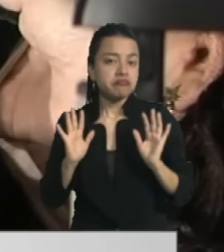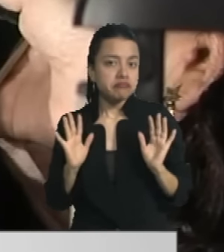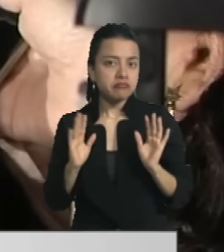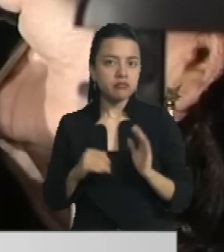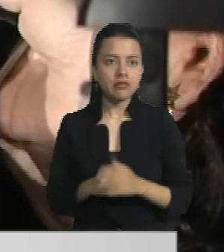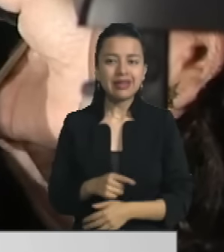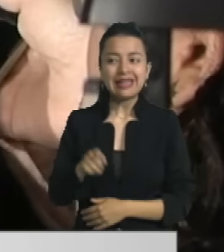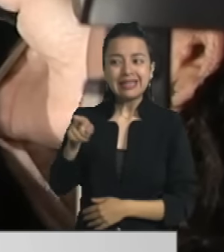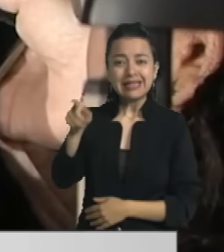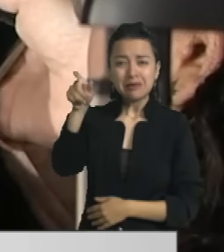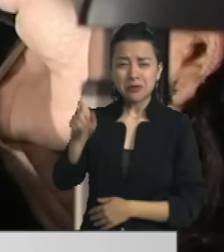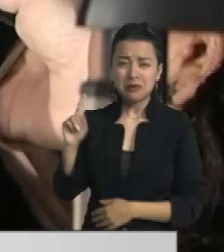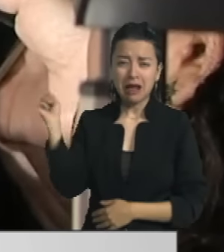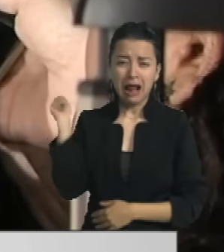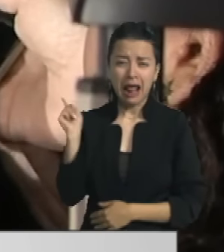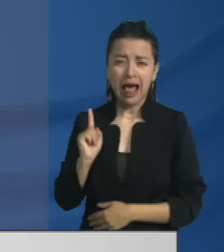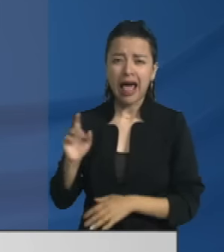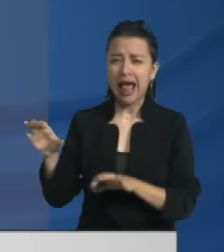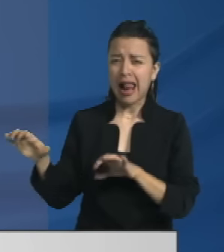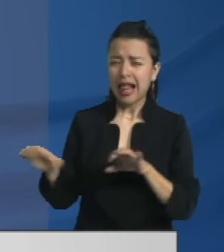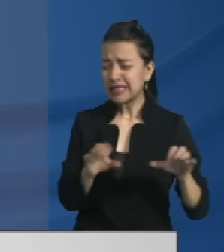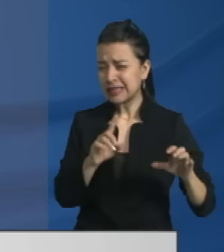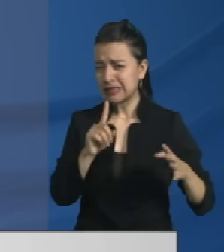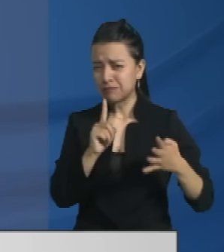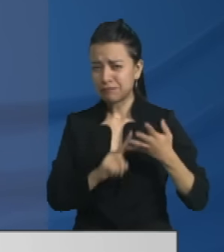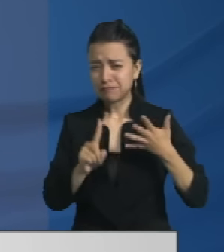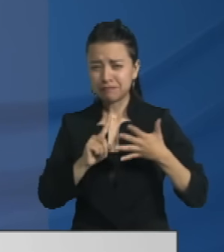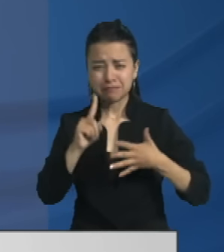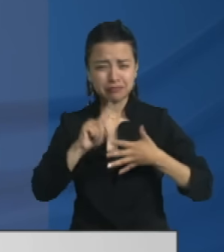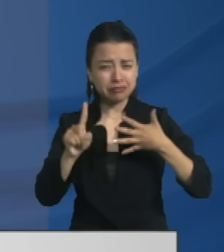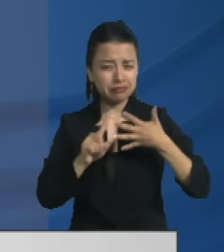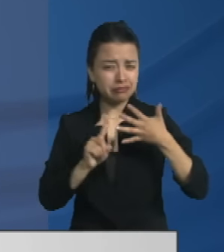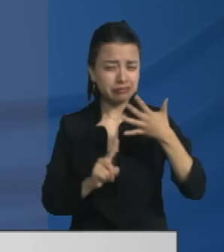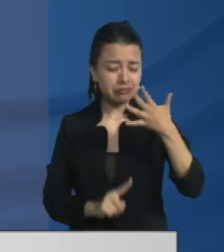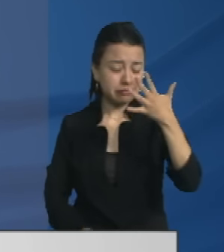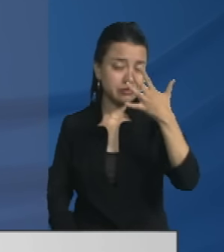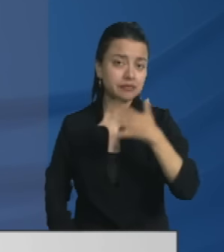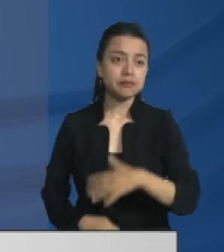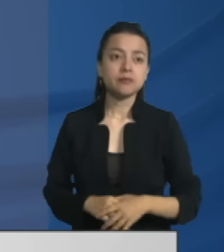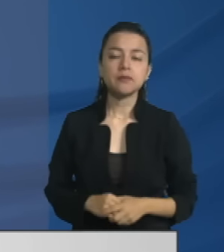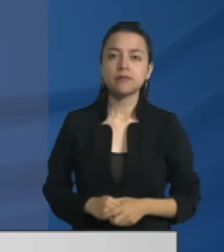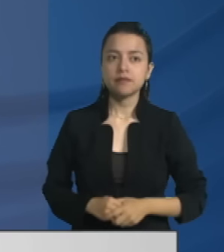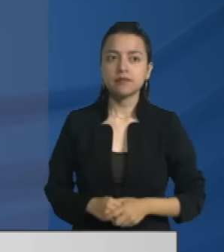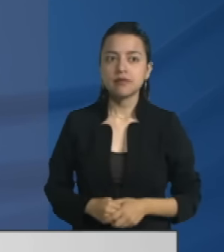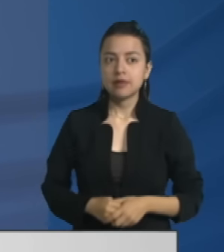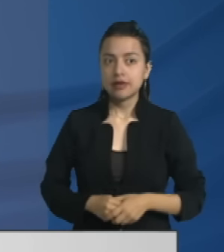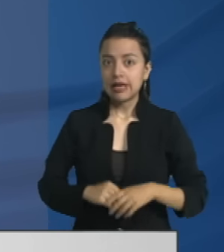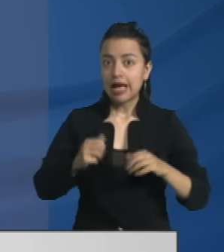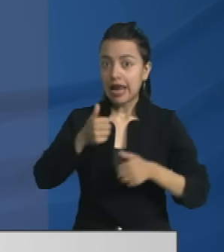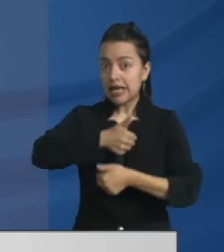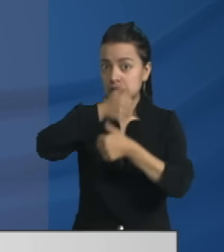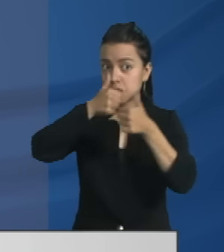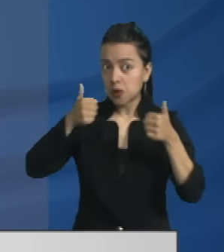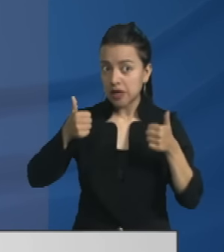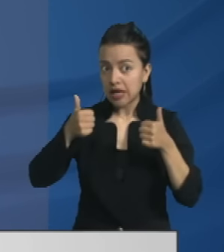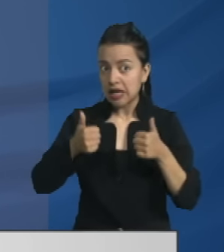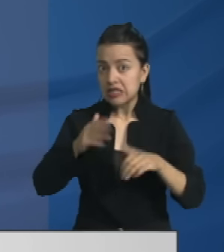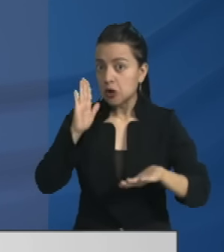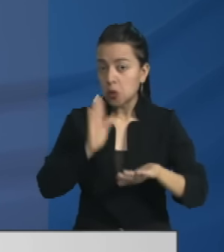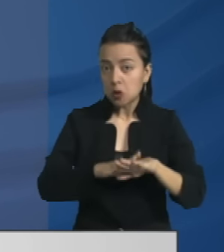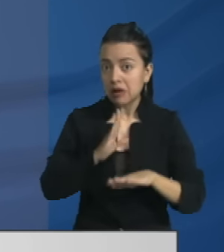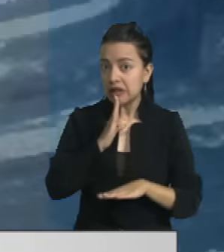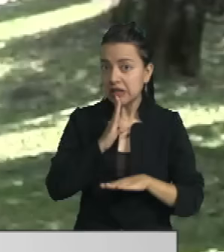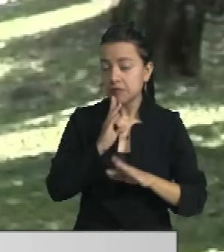persona tenía un largo historial criminal las autoridades avanzan en la investigación para encontrar al presunto